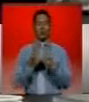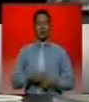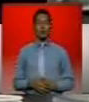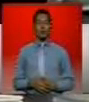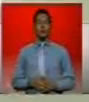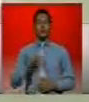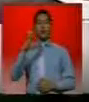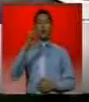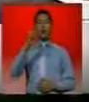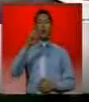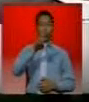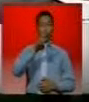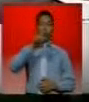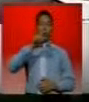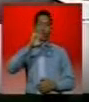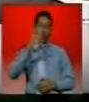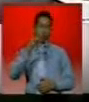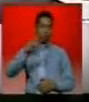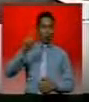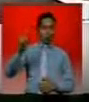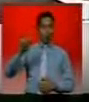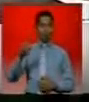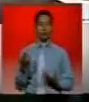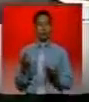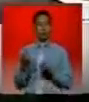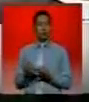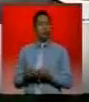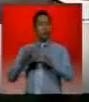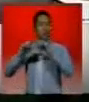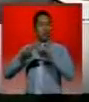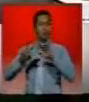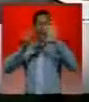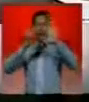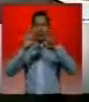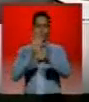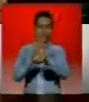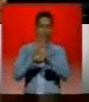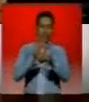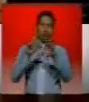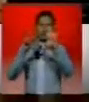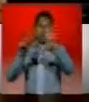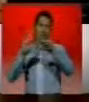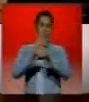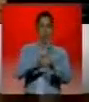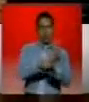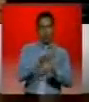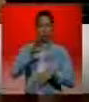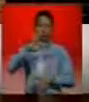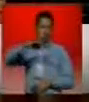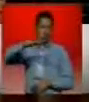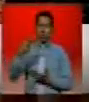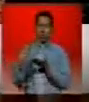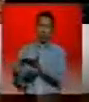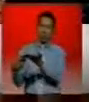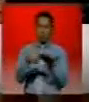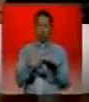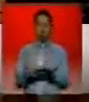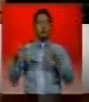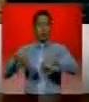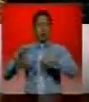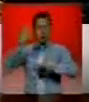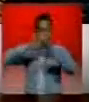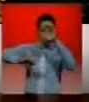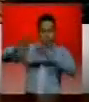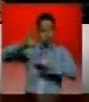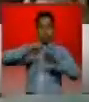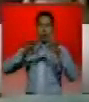desde las 16 horas con 45 minutos. Aquí, como tú decías, Valeria, se analiza también la situación actual y se evalúan las acciones tomadas